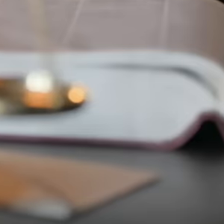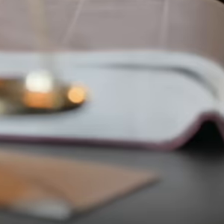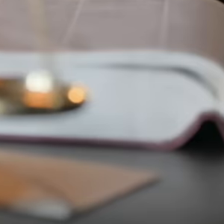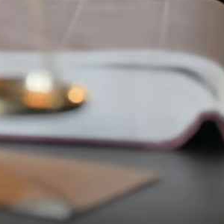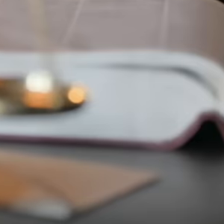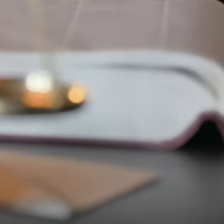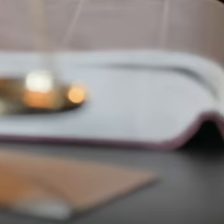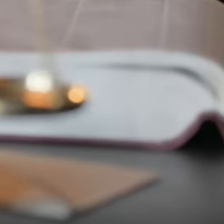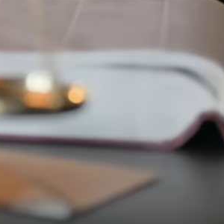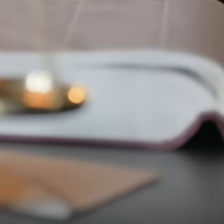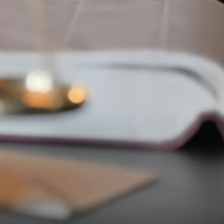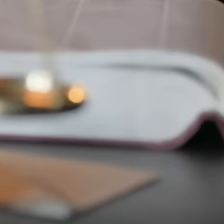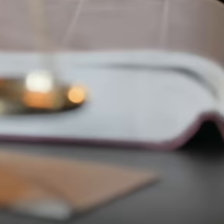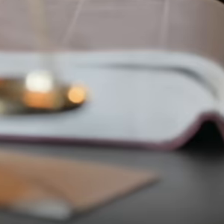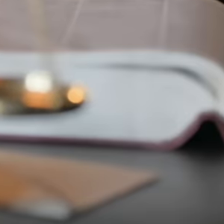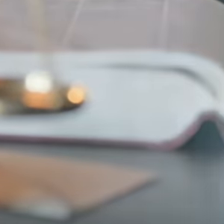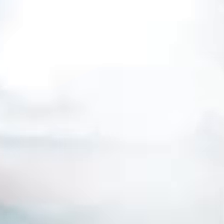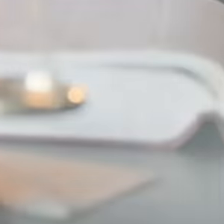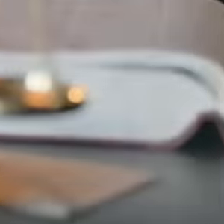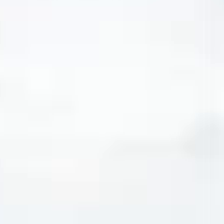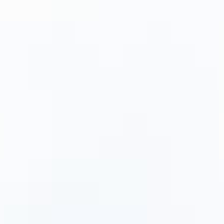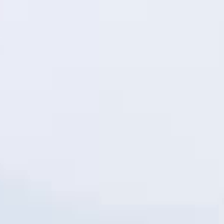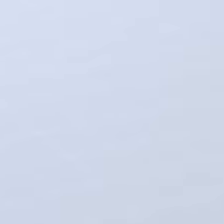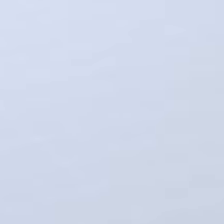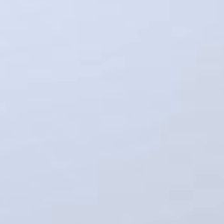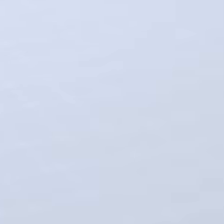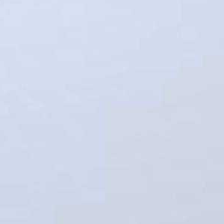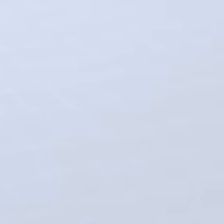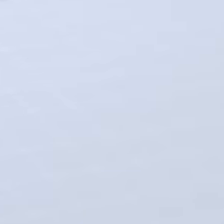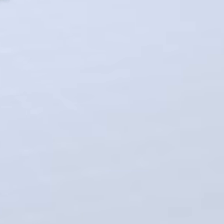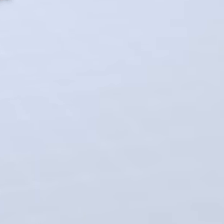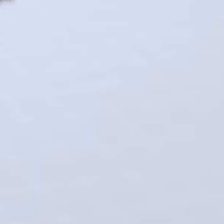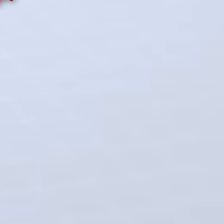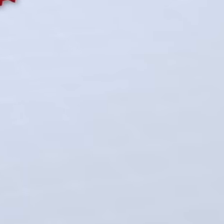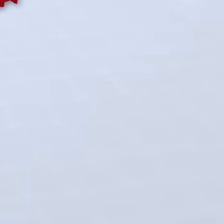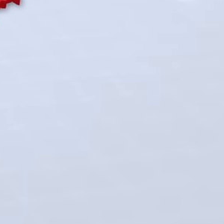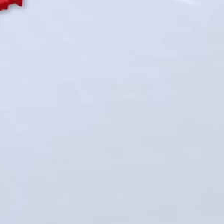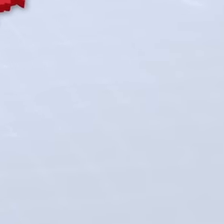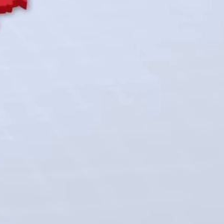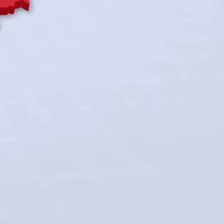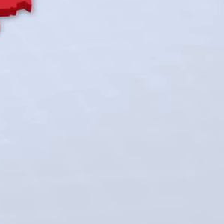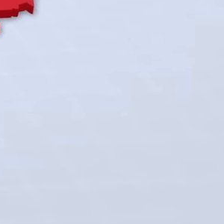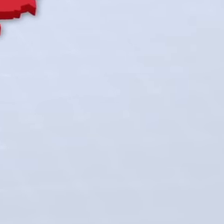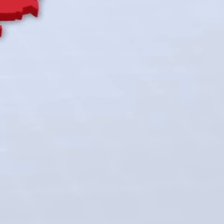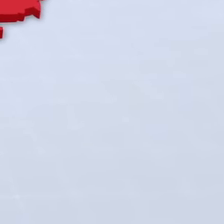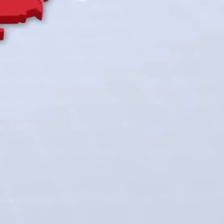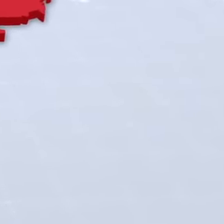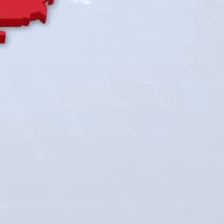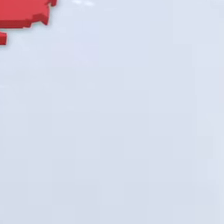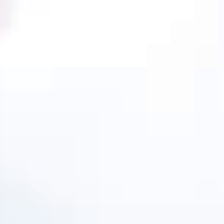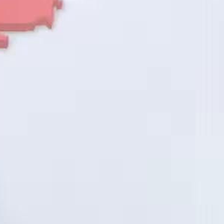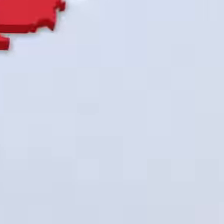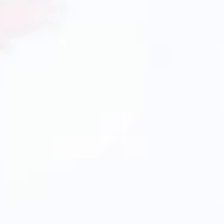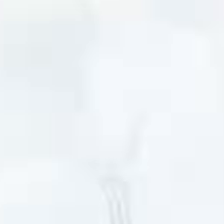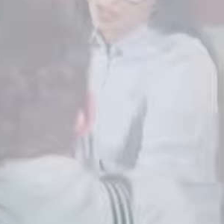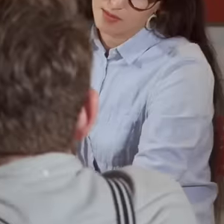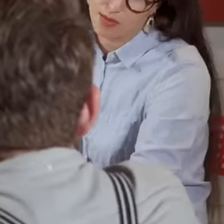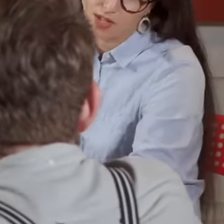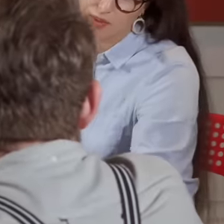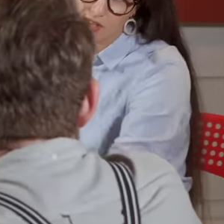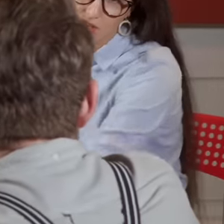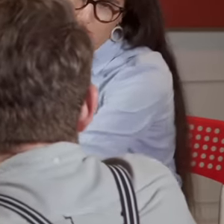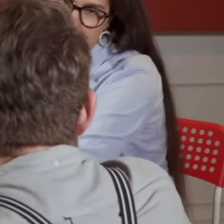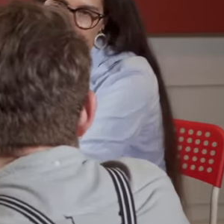hasta suegras trabajando en la impartición de justicia para el pueblo mexicano. Con esto entendemos del por qué